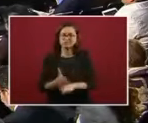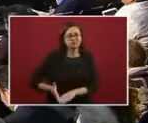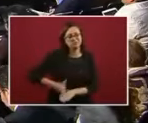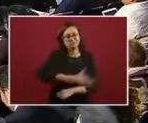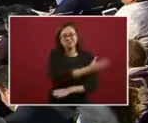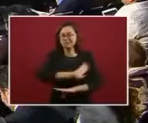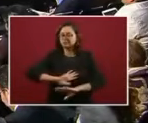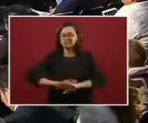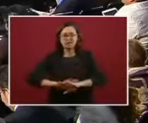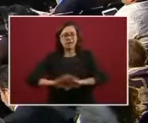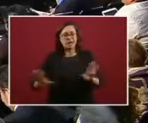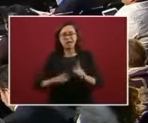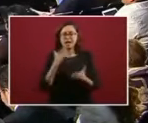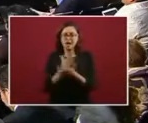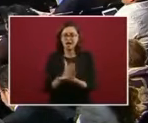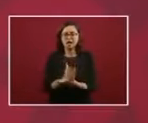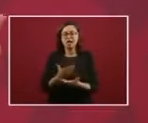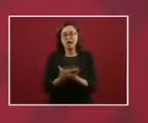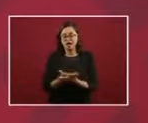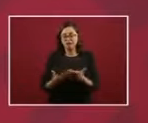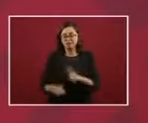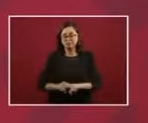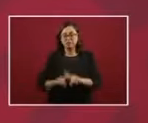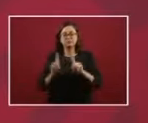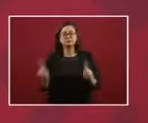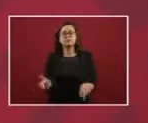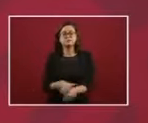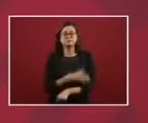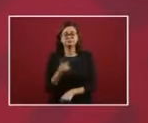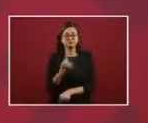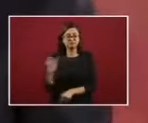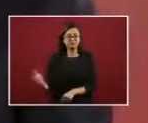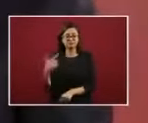gobierno estaba tomado,